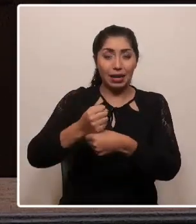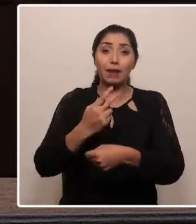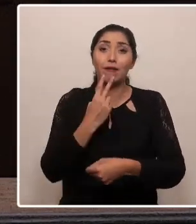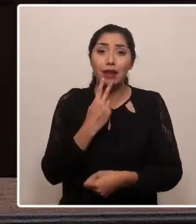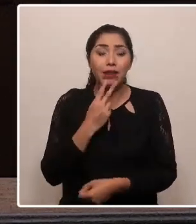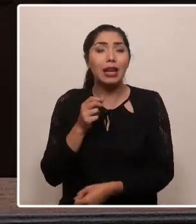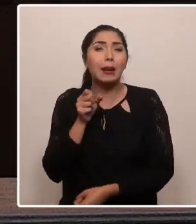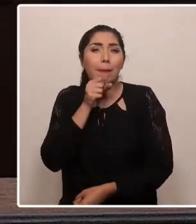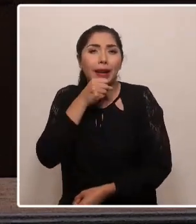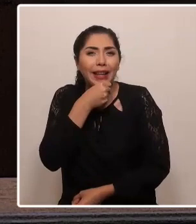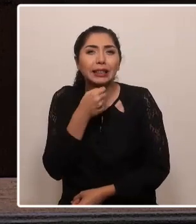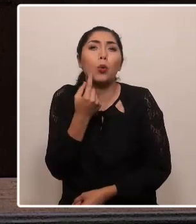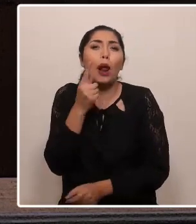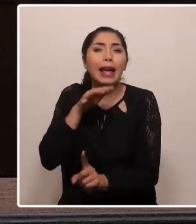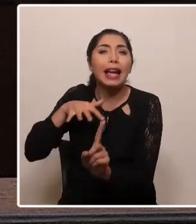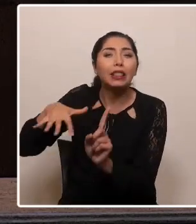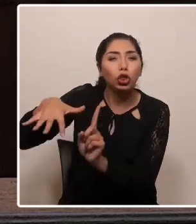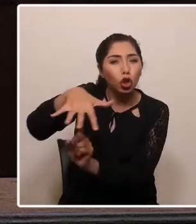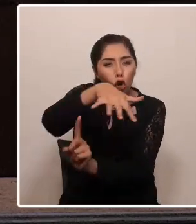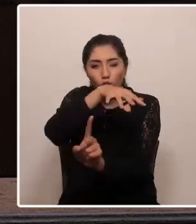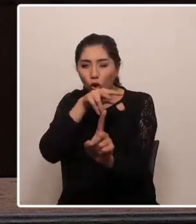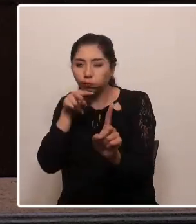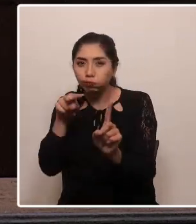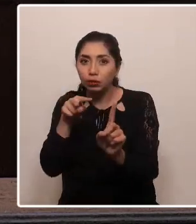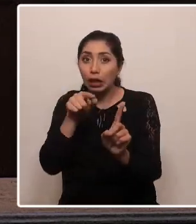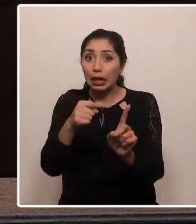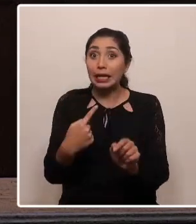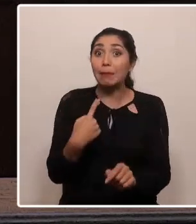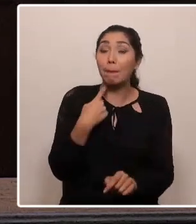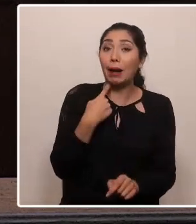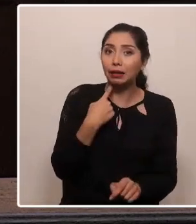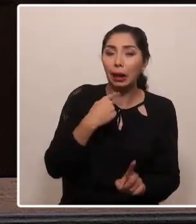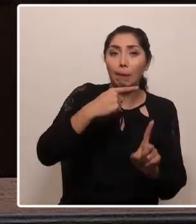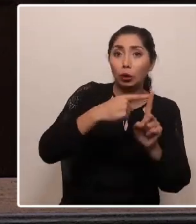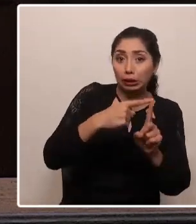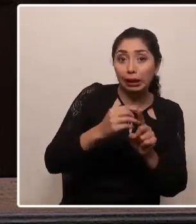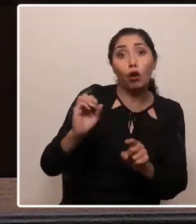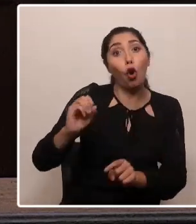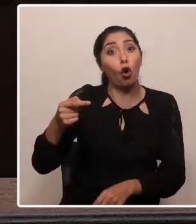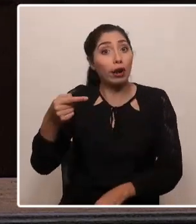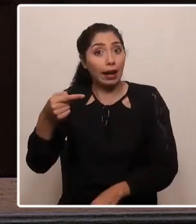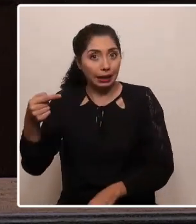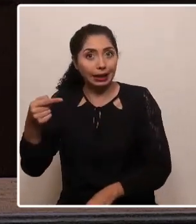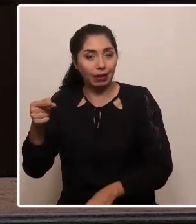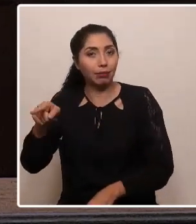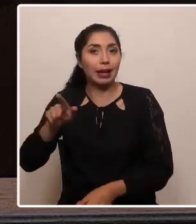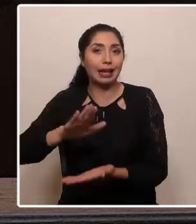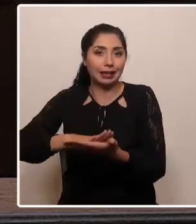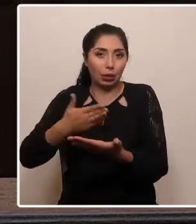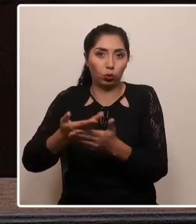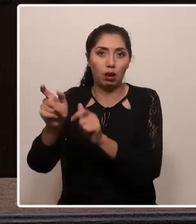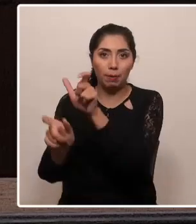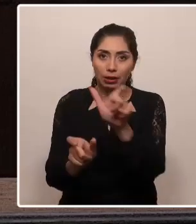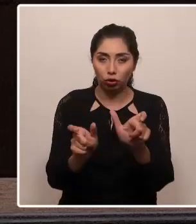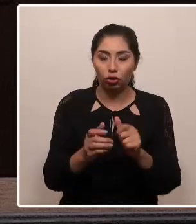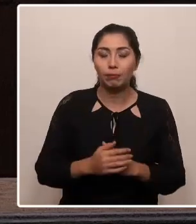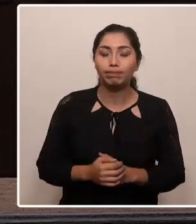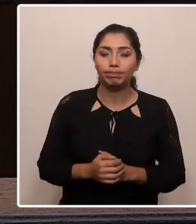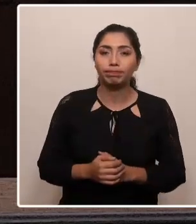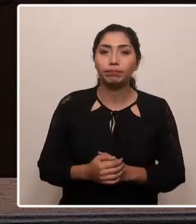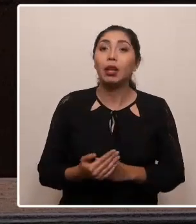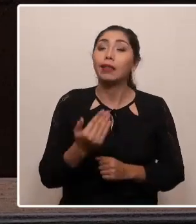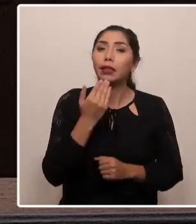envejecen, porque todas estas impactan positiva o negativamente sobre la salud de las personas. Asimismo, estamos